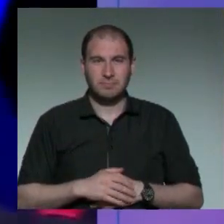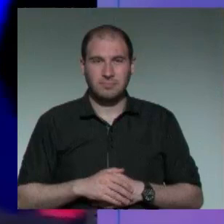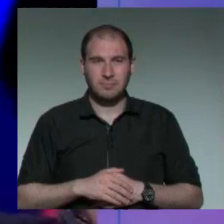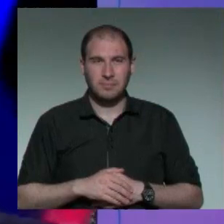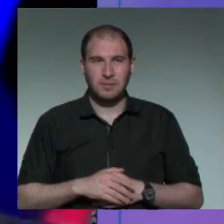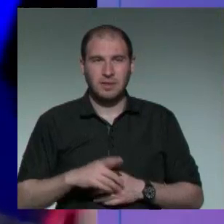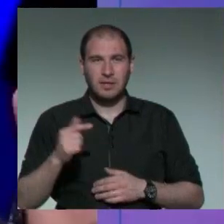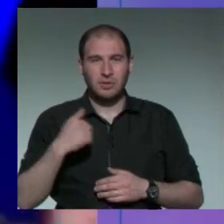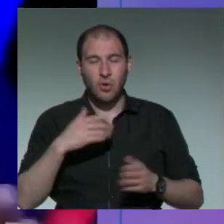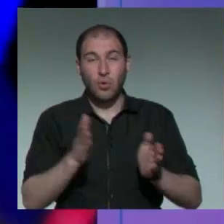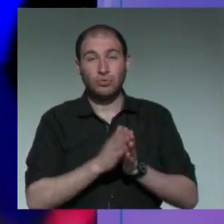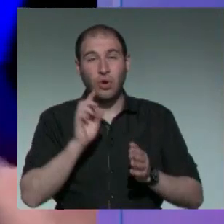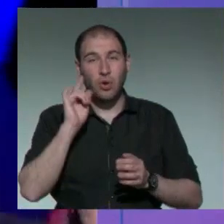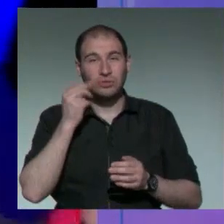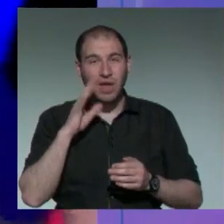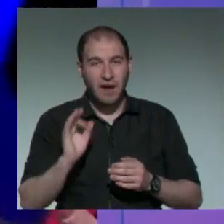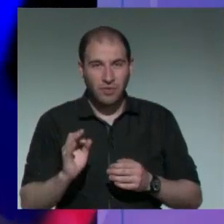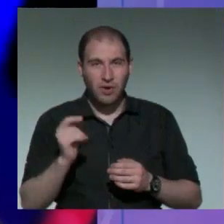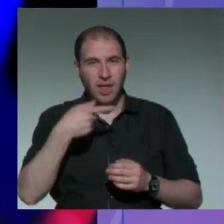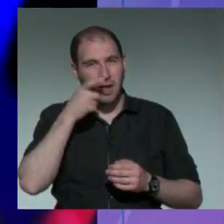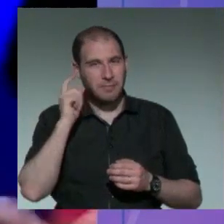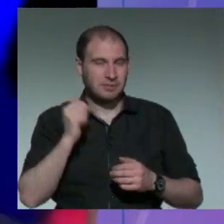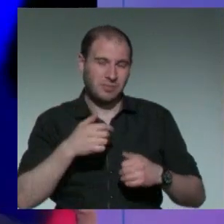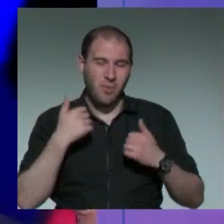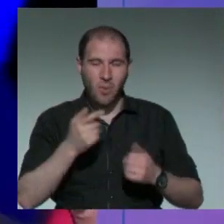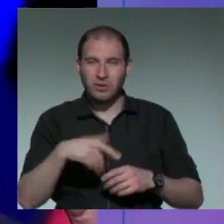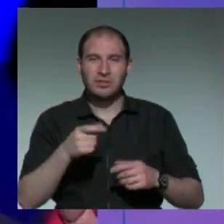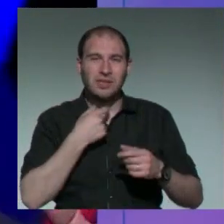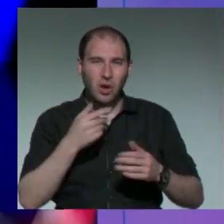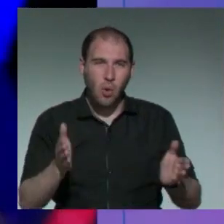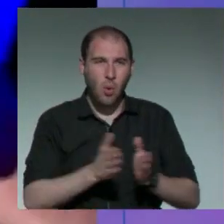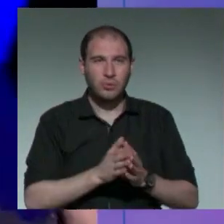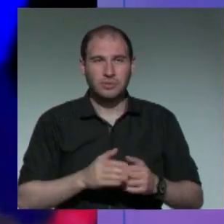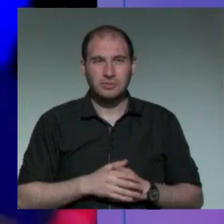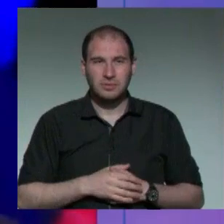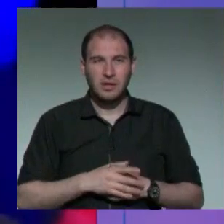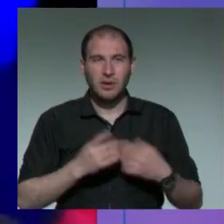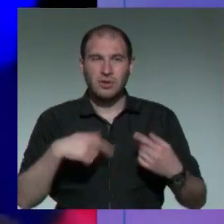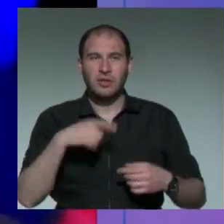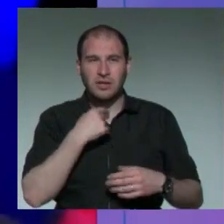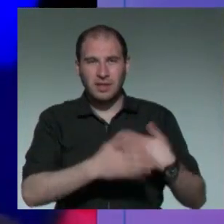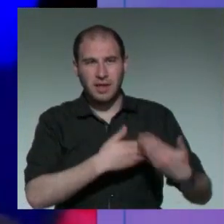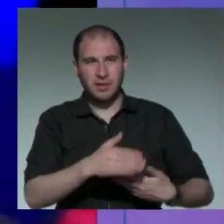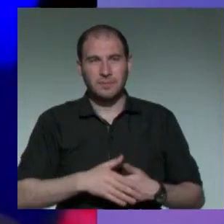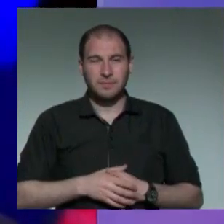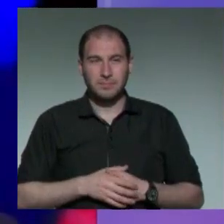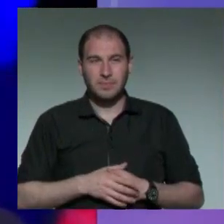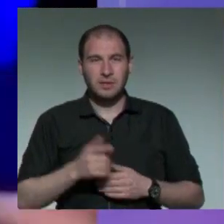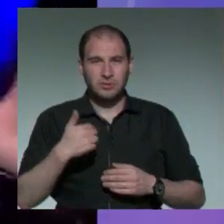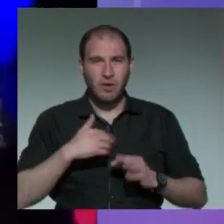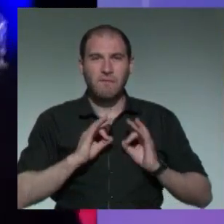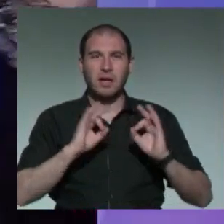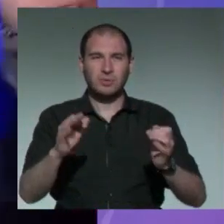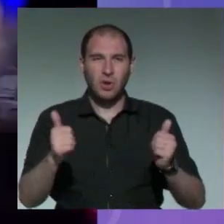Ahí me quedo con Gustavo, obviamente con Gustavo nos tiene una experiencia fantástica, queríamos seguir tocando juntos, era lo que queríamos seguir haciendo, así que me voy de vacaciones